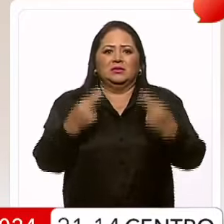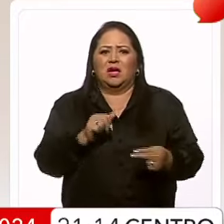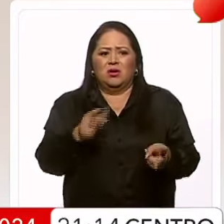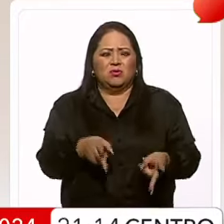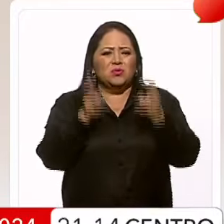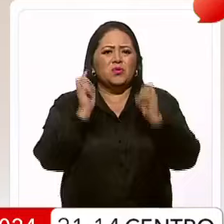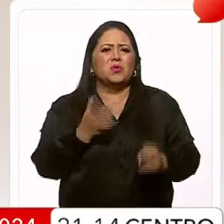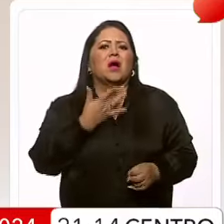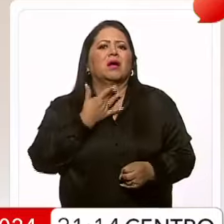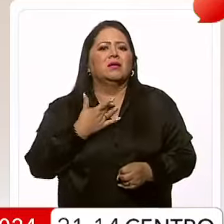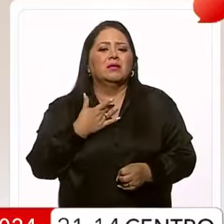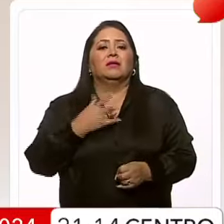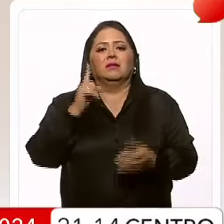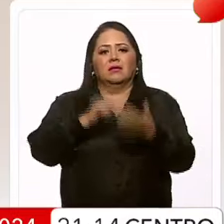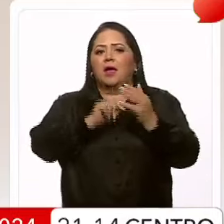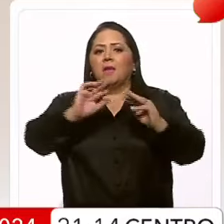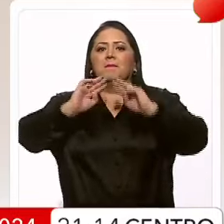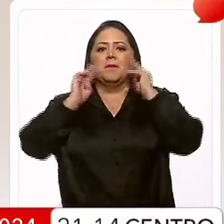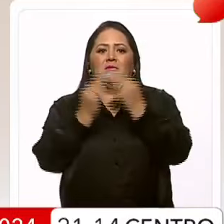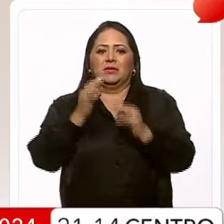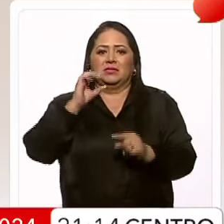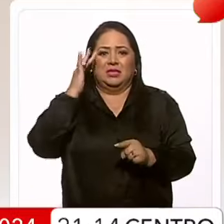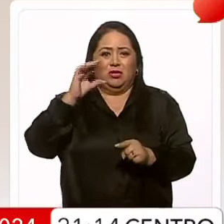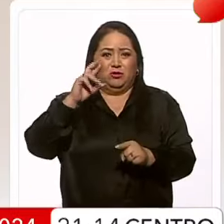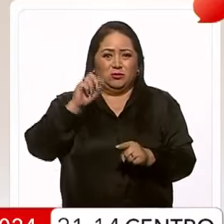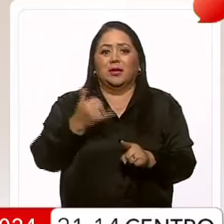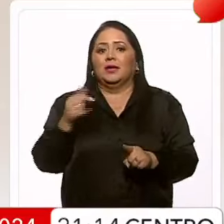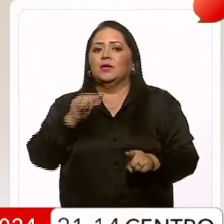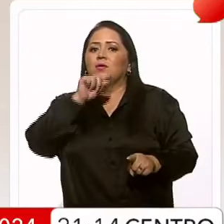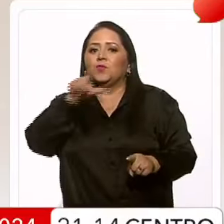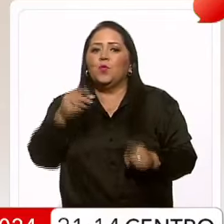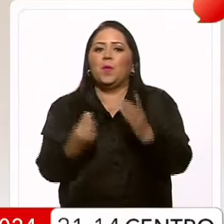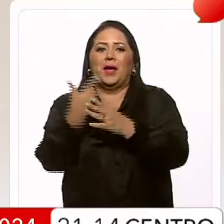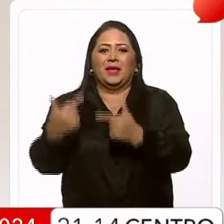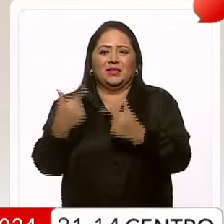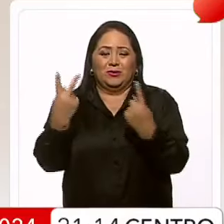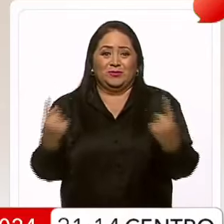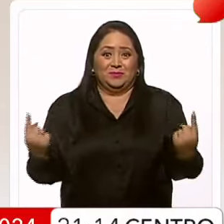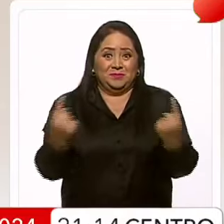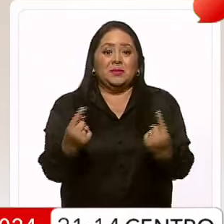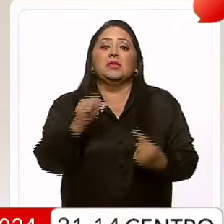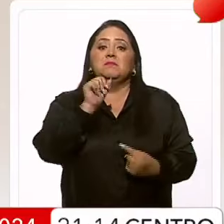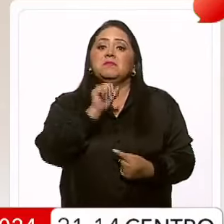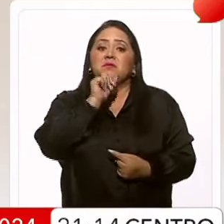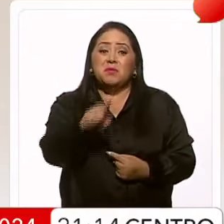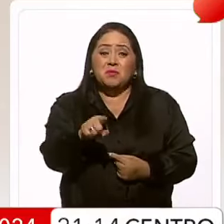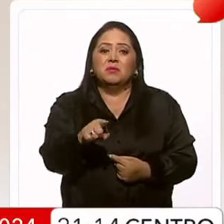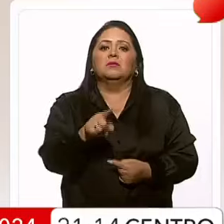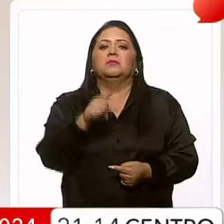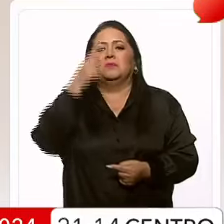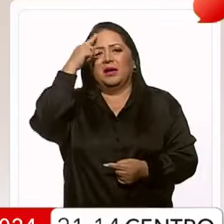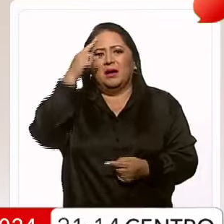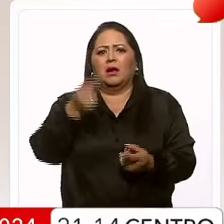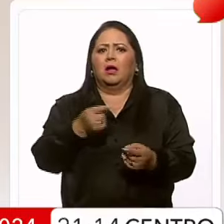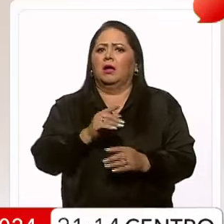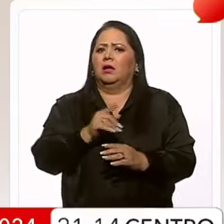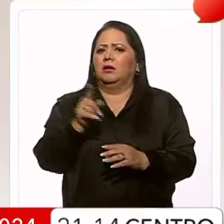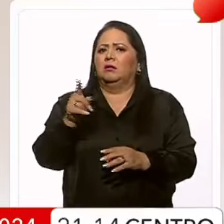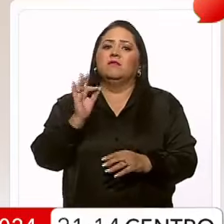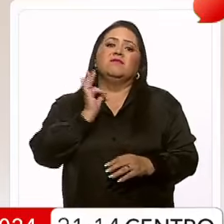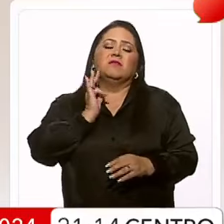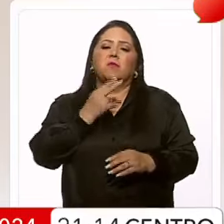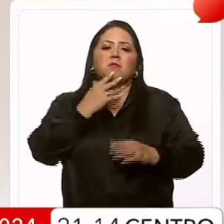robo de combustible entre los carteles de Santa Rosa de Lima y Jalisco Nueva Generación, y al mismo tiempo se lleva a cabo el proceso de salida